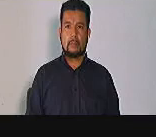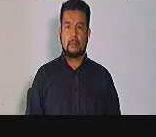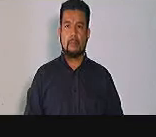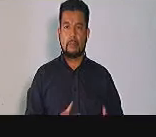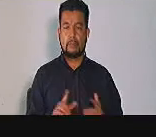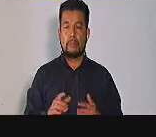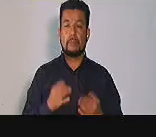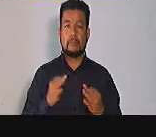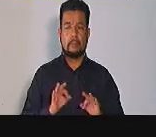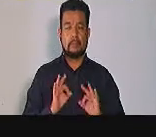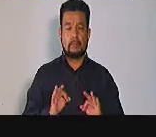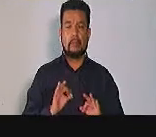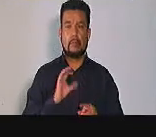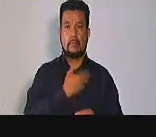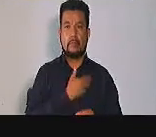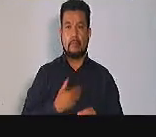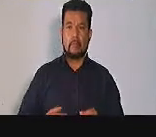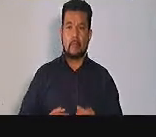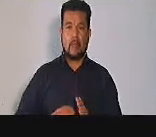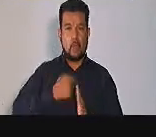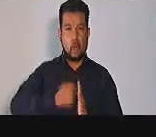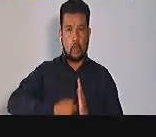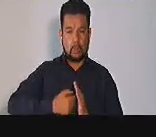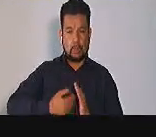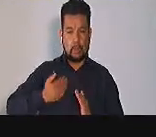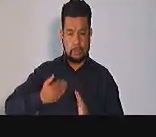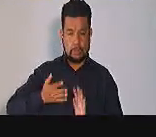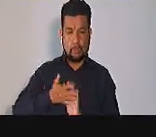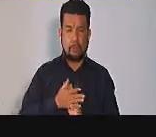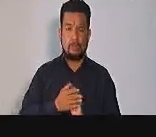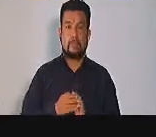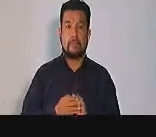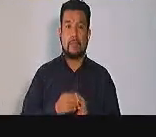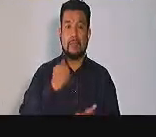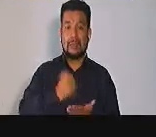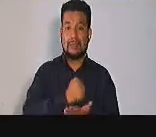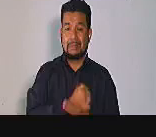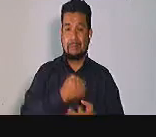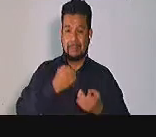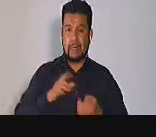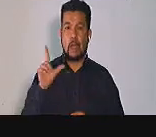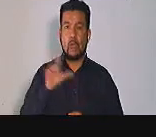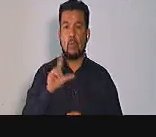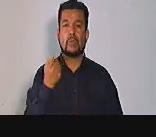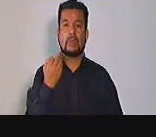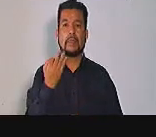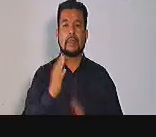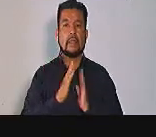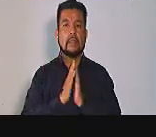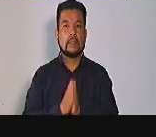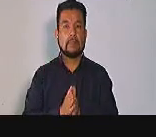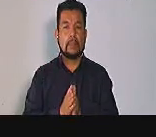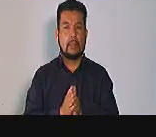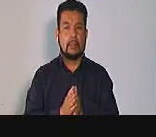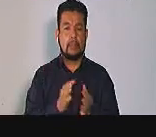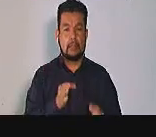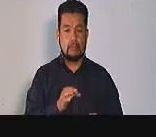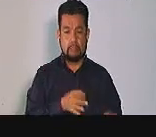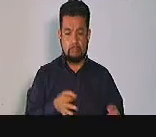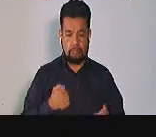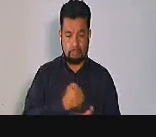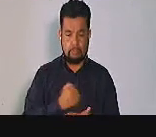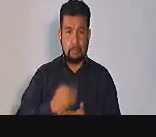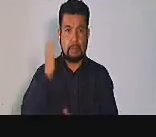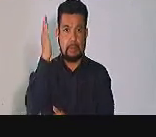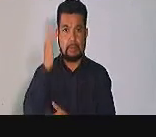Listo, ahora sí, señor presidente. Corrijo la anterior anotación. Fueron radicados el día lunes 13 de diciembre las ponencias.